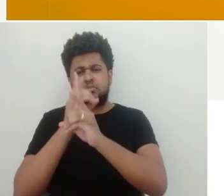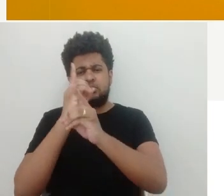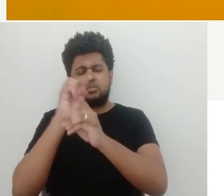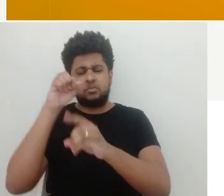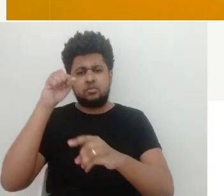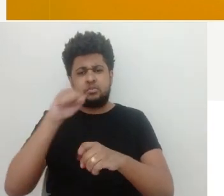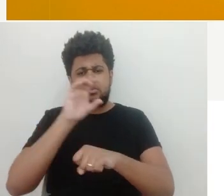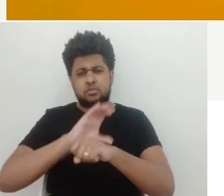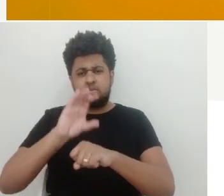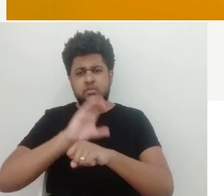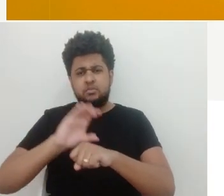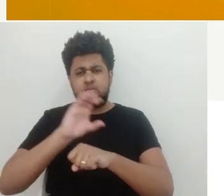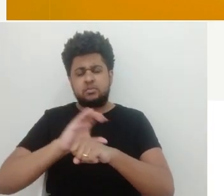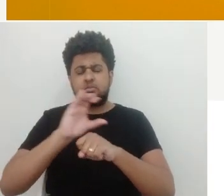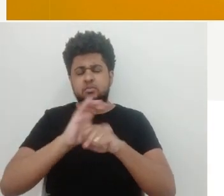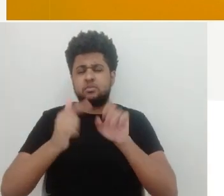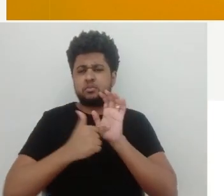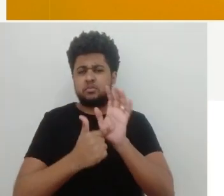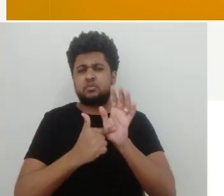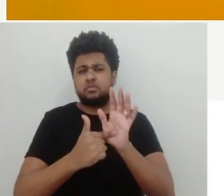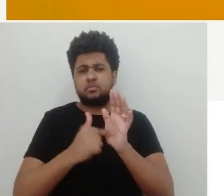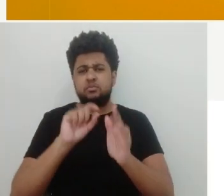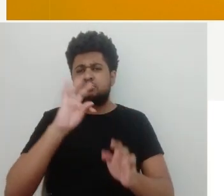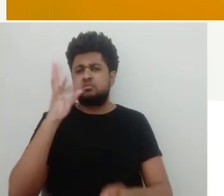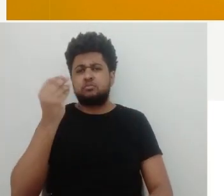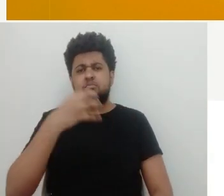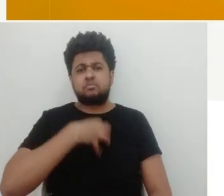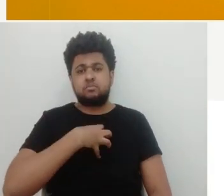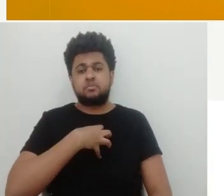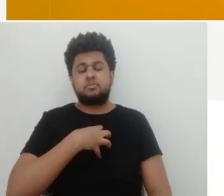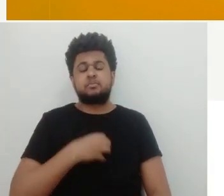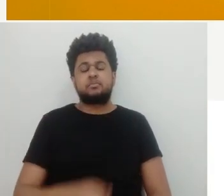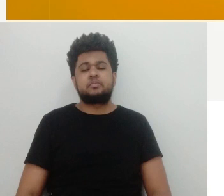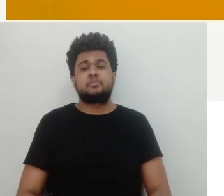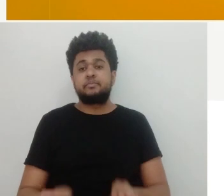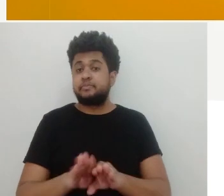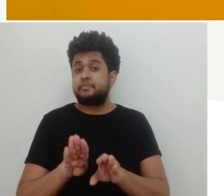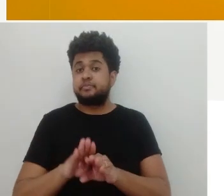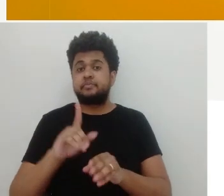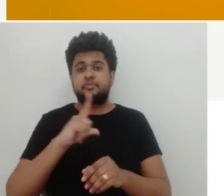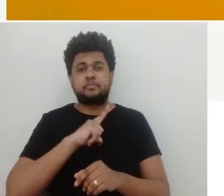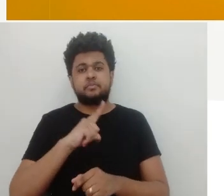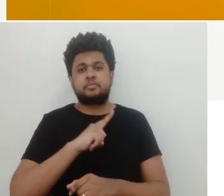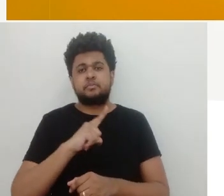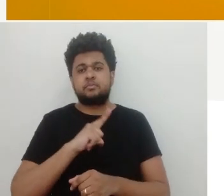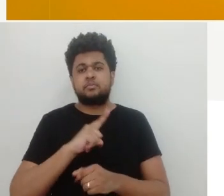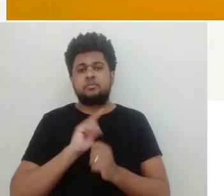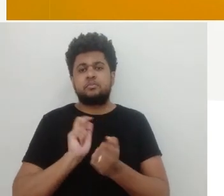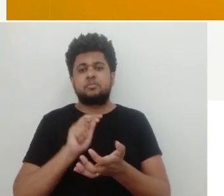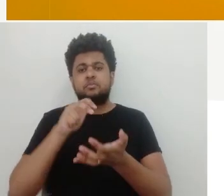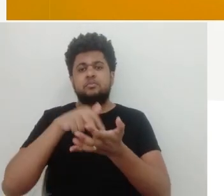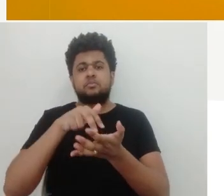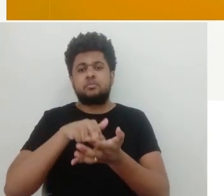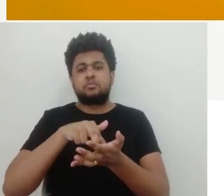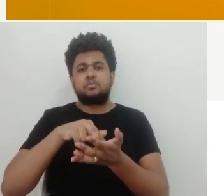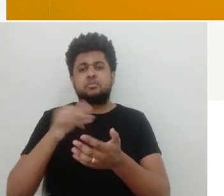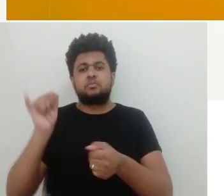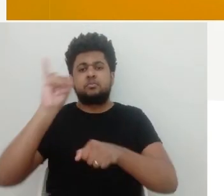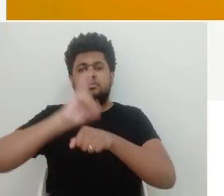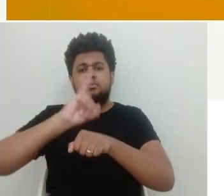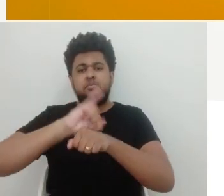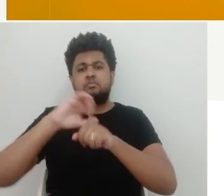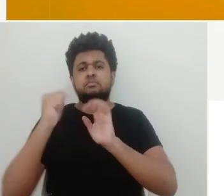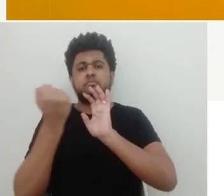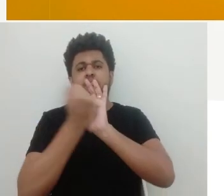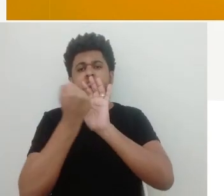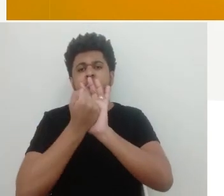al cuestionamiento del eurocentrismo tan marcado que había en la Facultad de Humanidades donde yo estudiaba, en la UPR, Universidad de Puerto